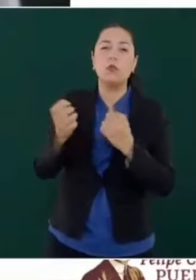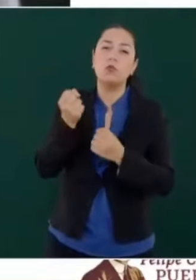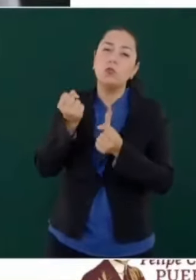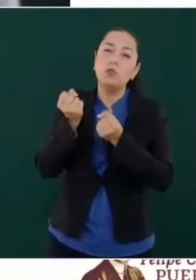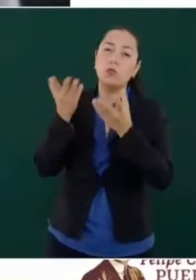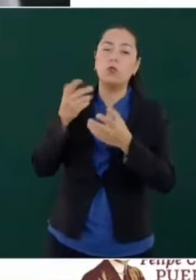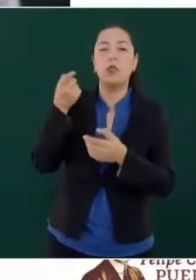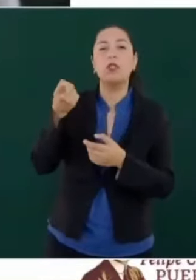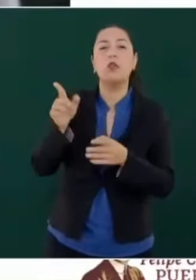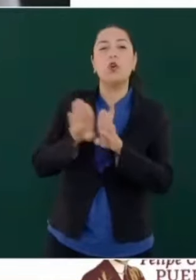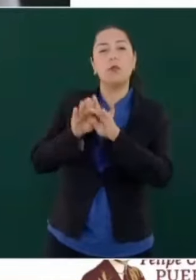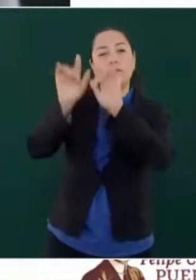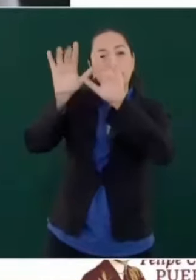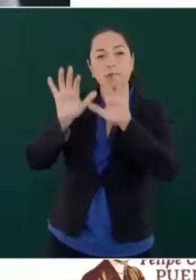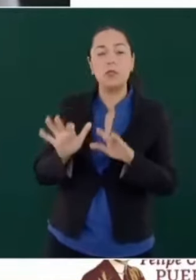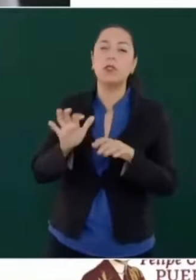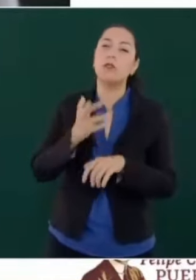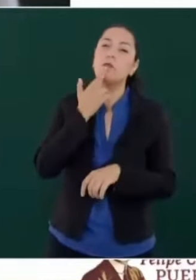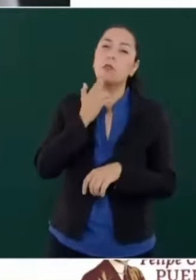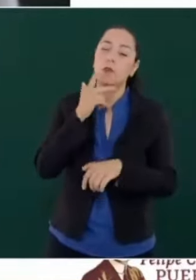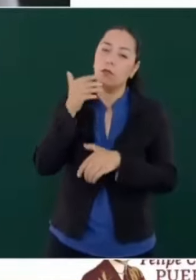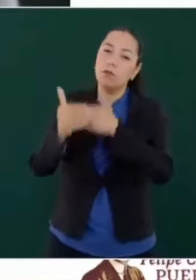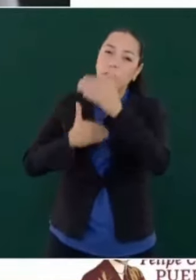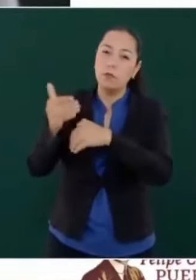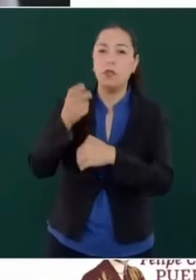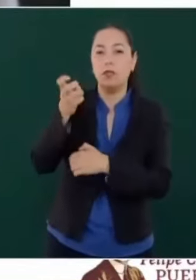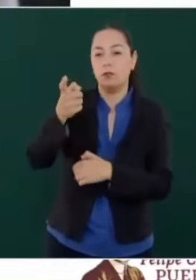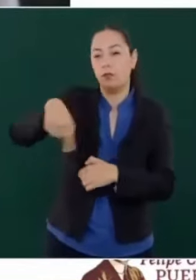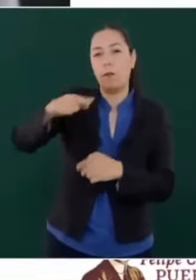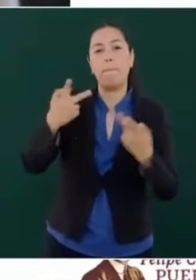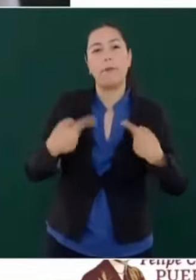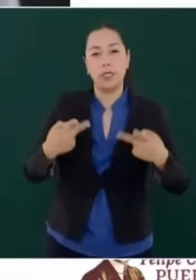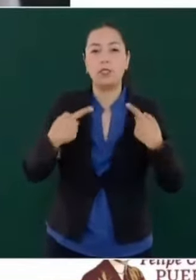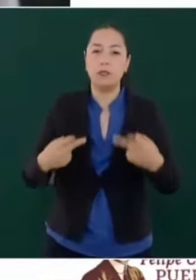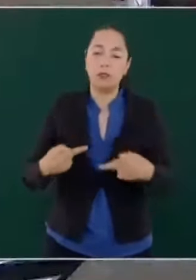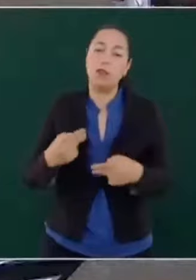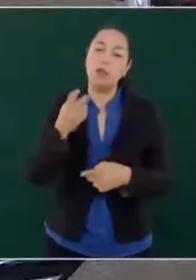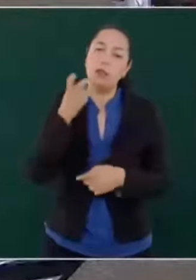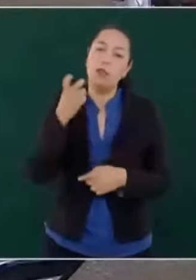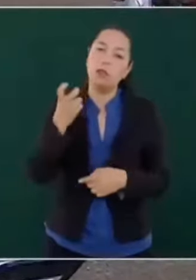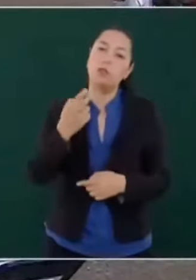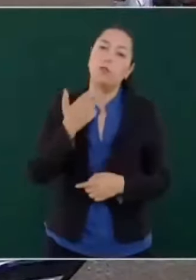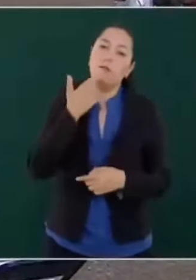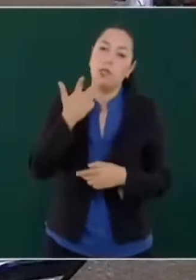con tiempos mejores. Su gente lo merece. Gracias.